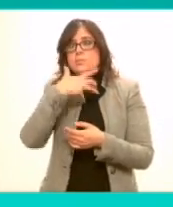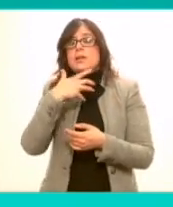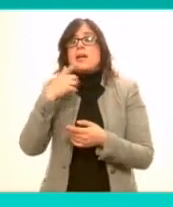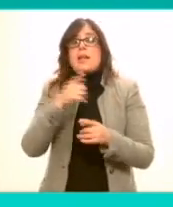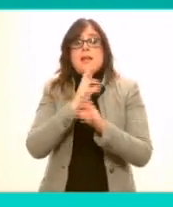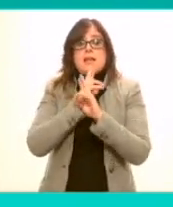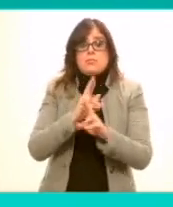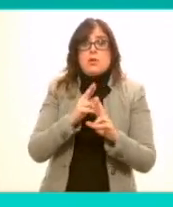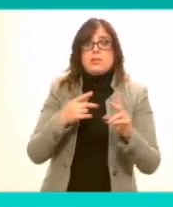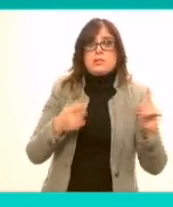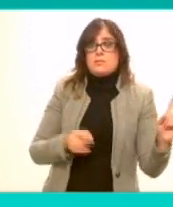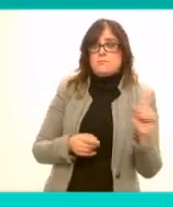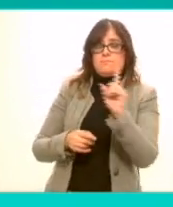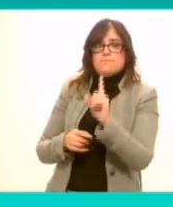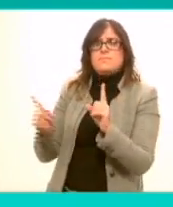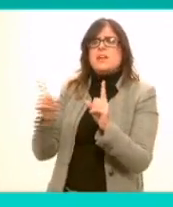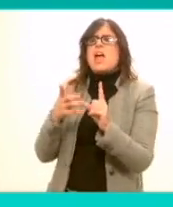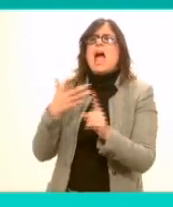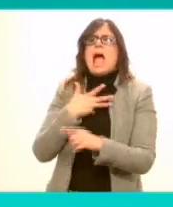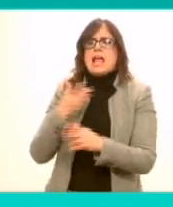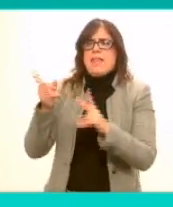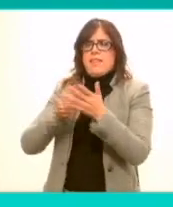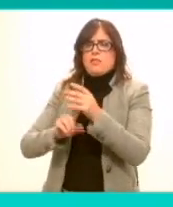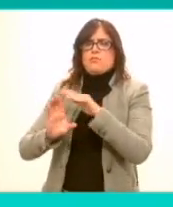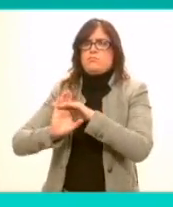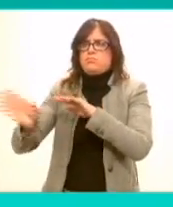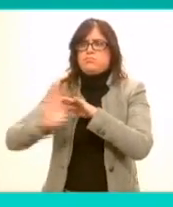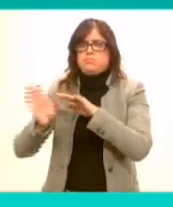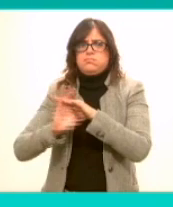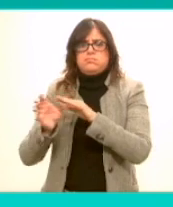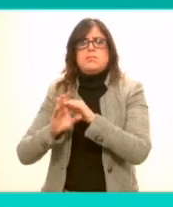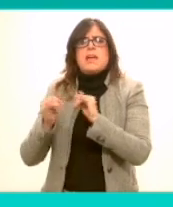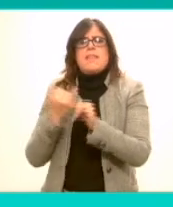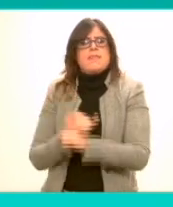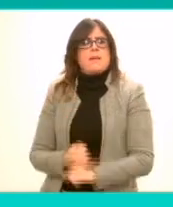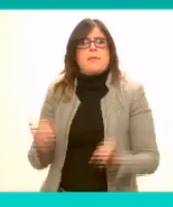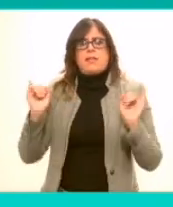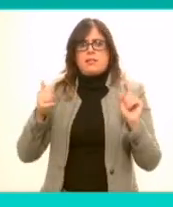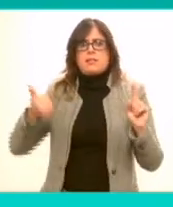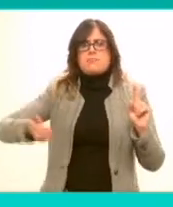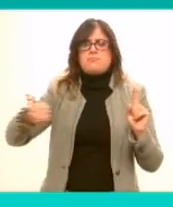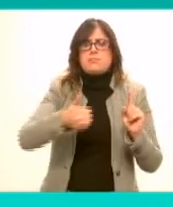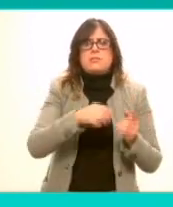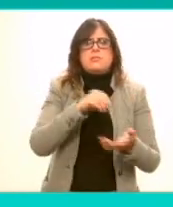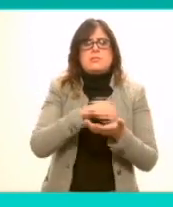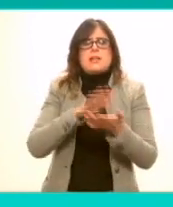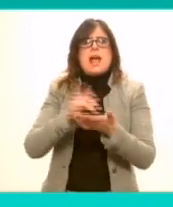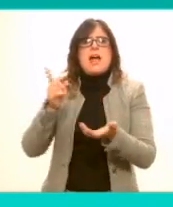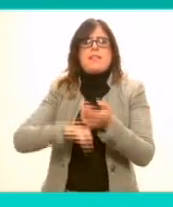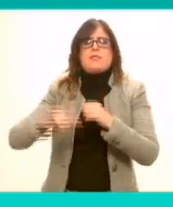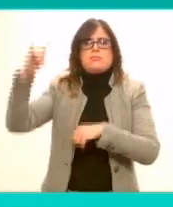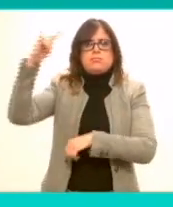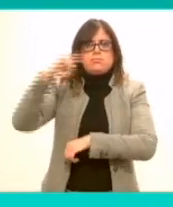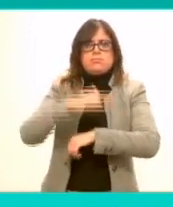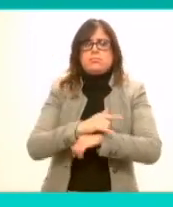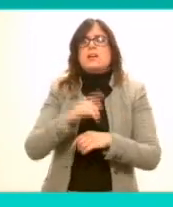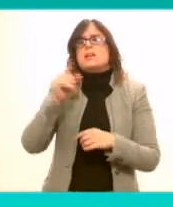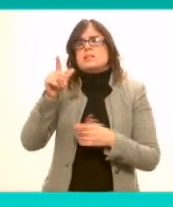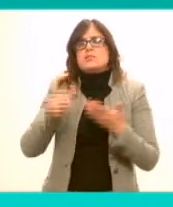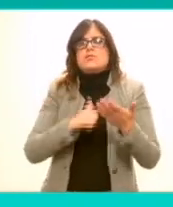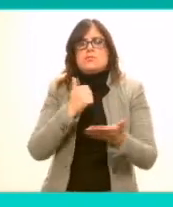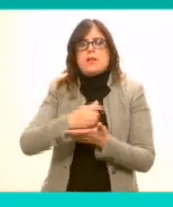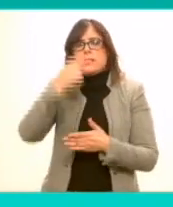obligado señaló que se cuenta con filtros migratorios autónomos implementados en el Aeropuerto Internacional de la Ciudad de